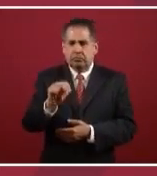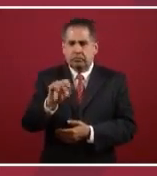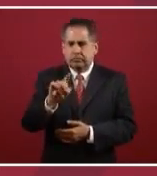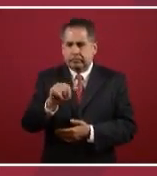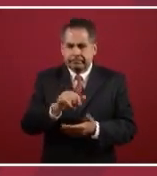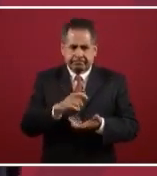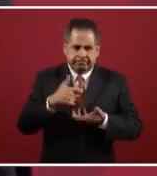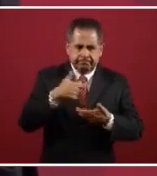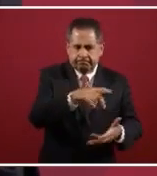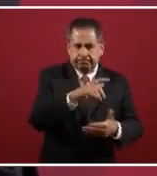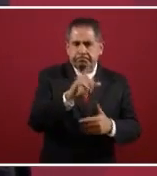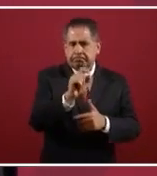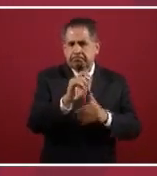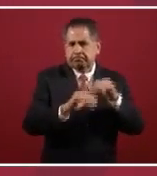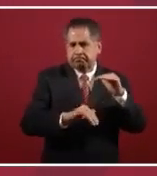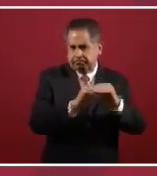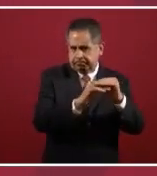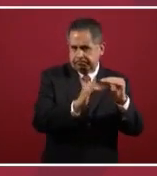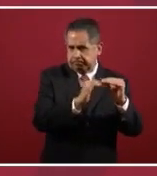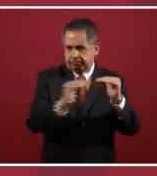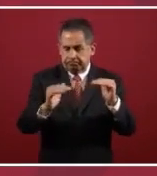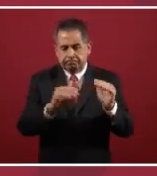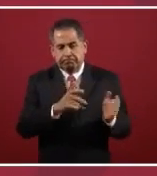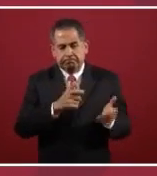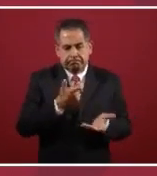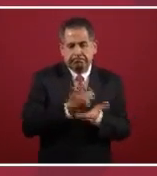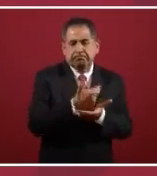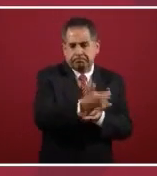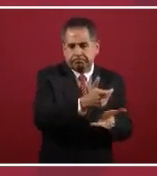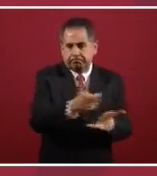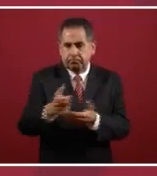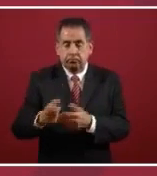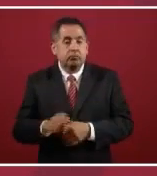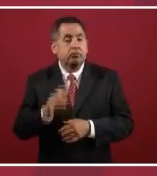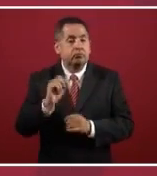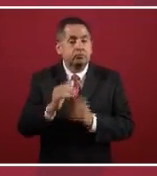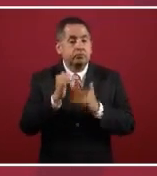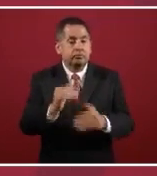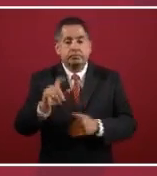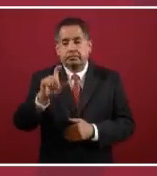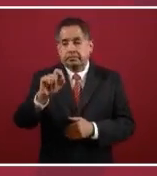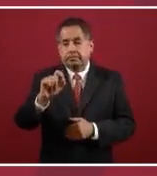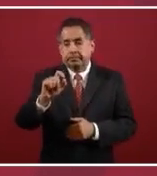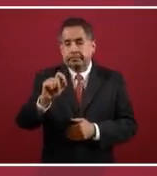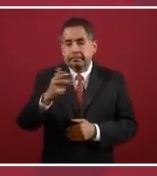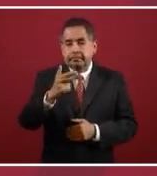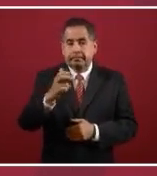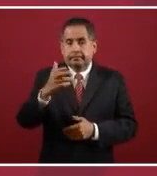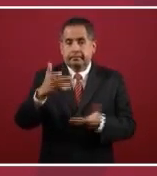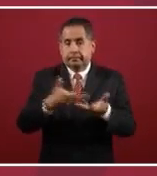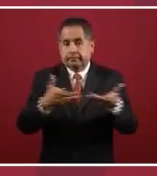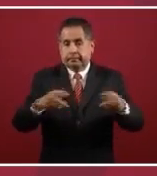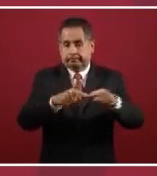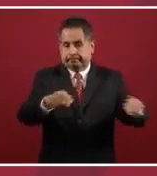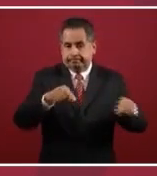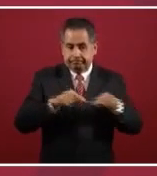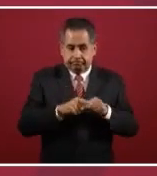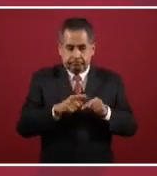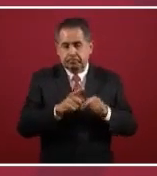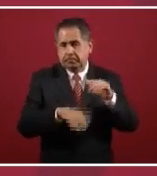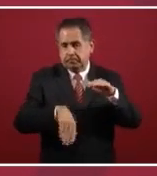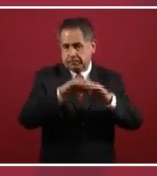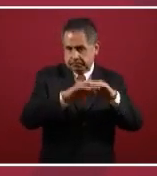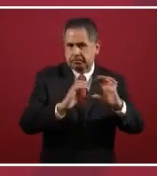o a los que tienen hasta 20 hectáreas, es el